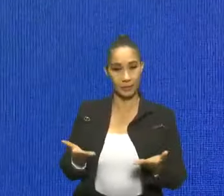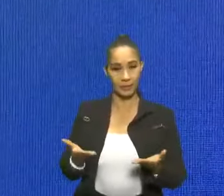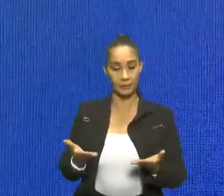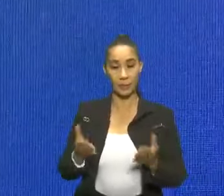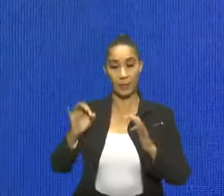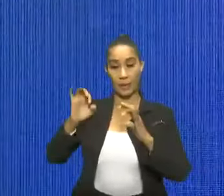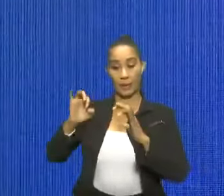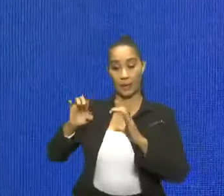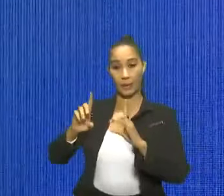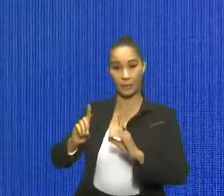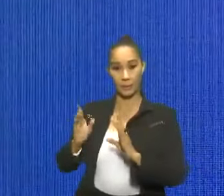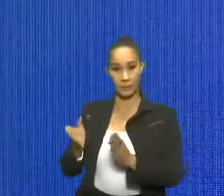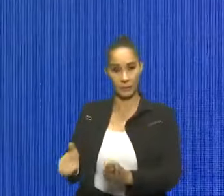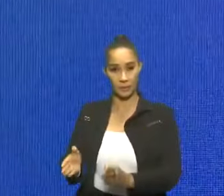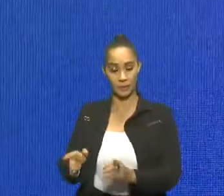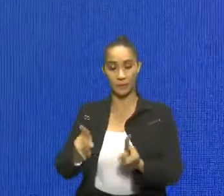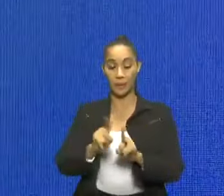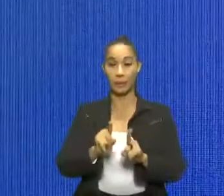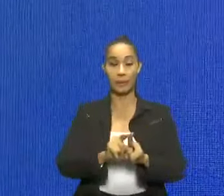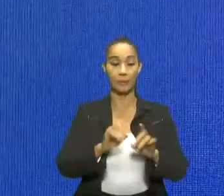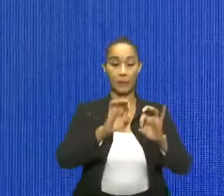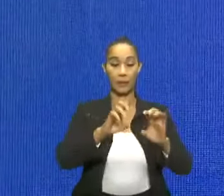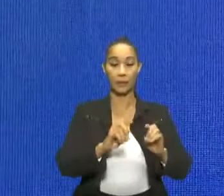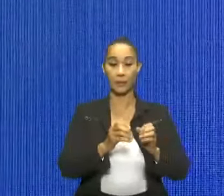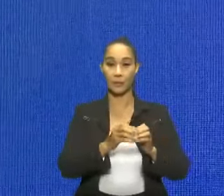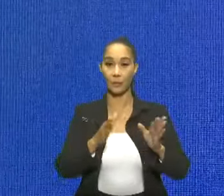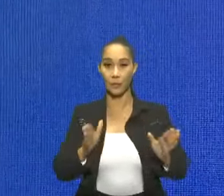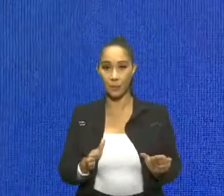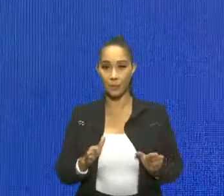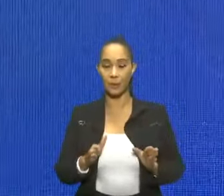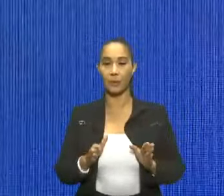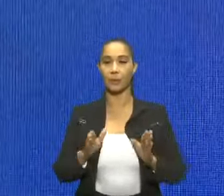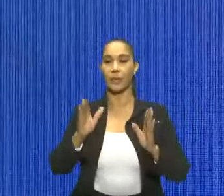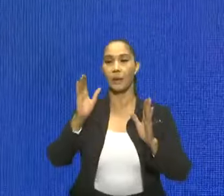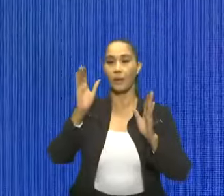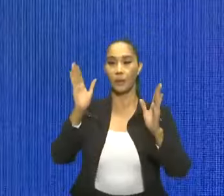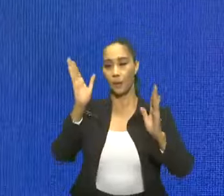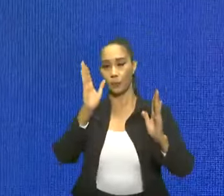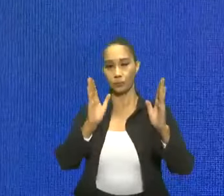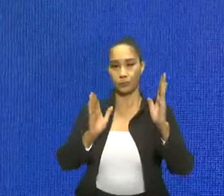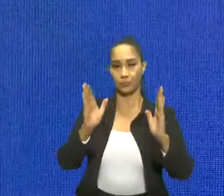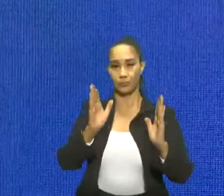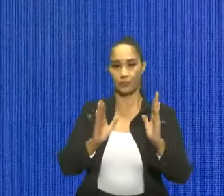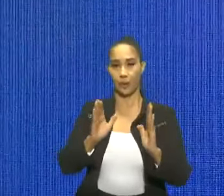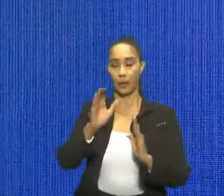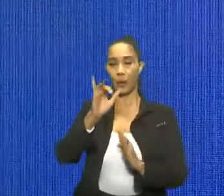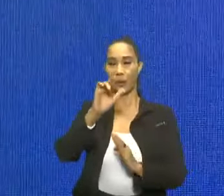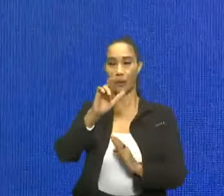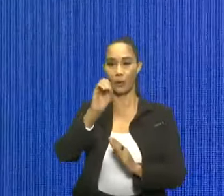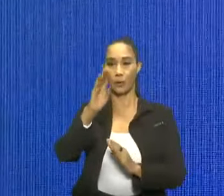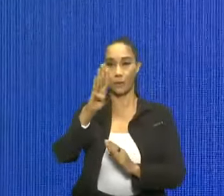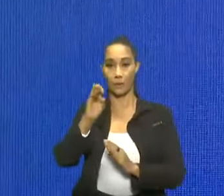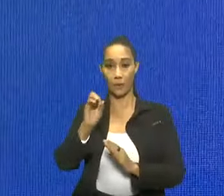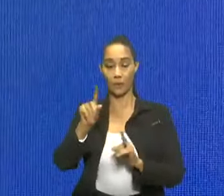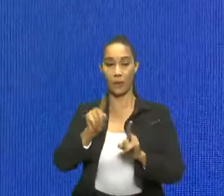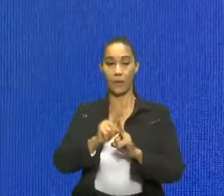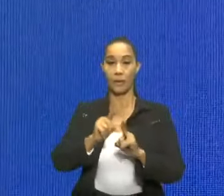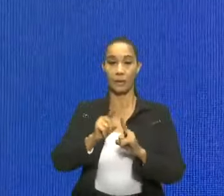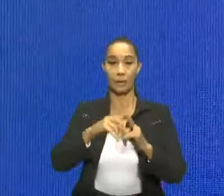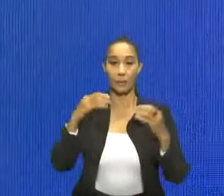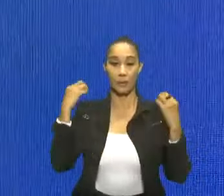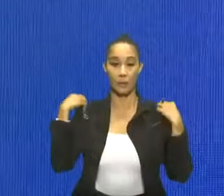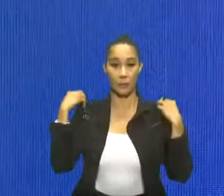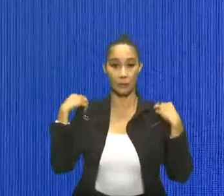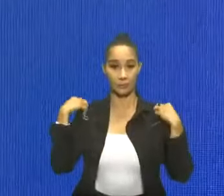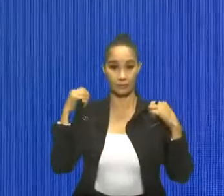la educación y especialmente educación pública y lo que tiene que ver con robótica y también con los atletas